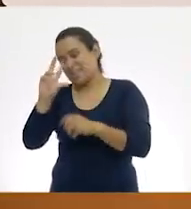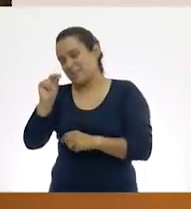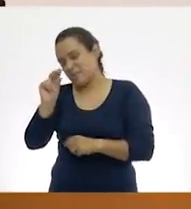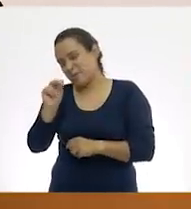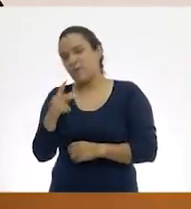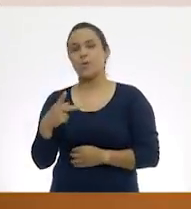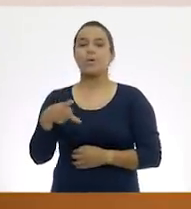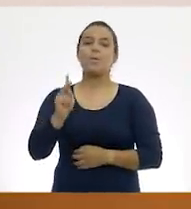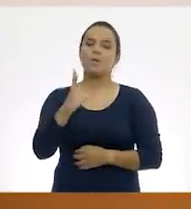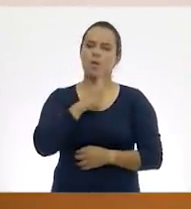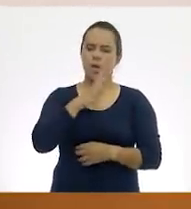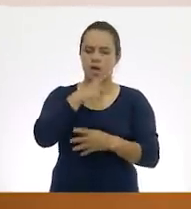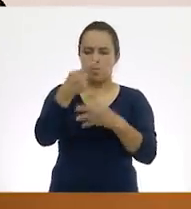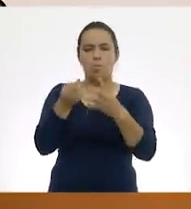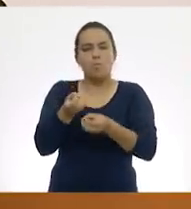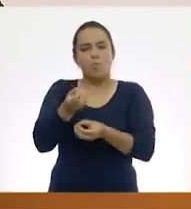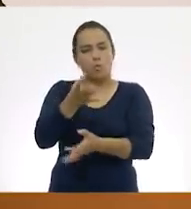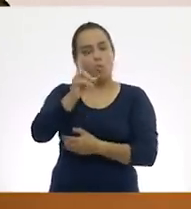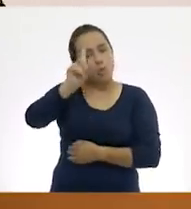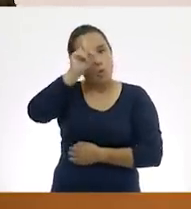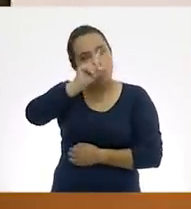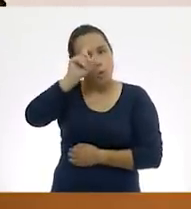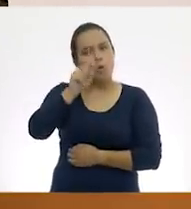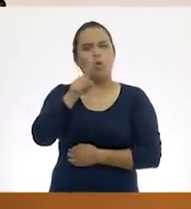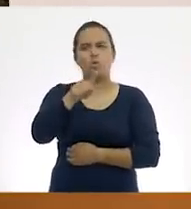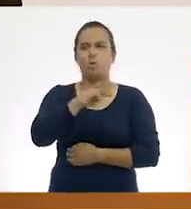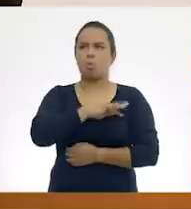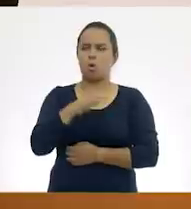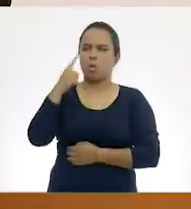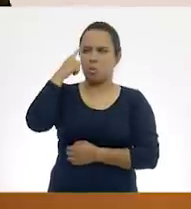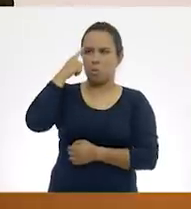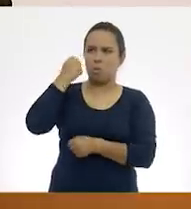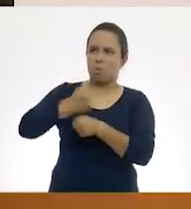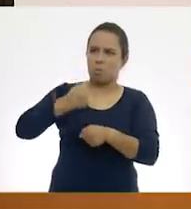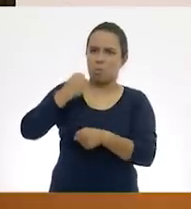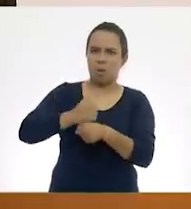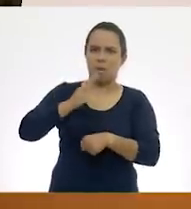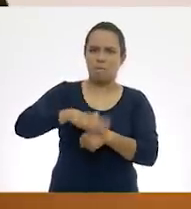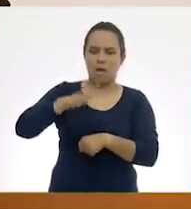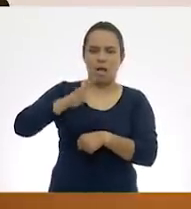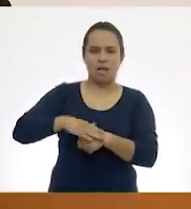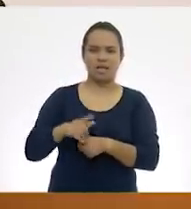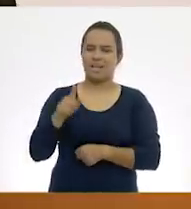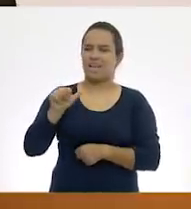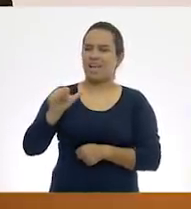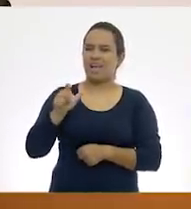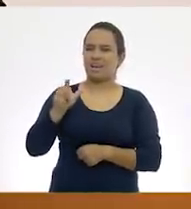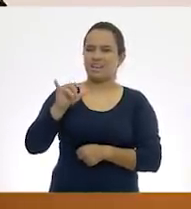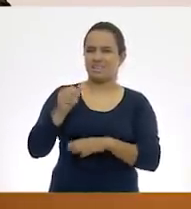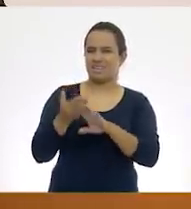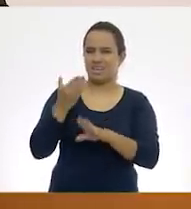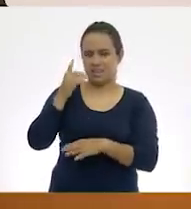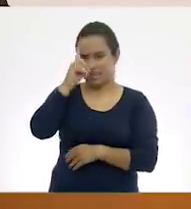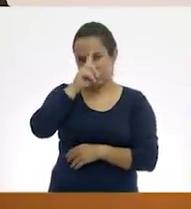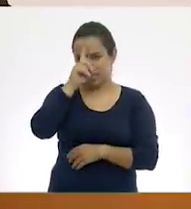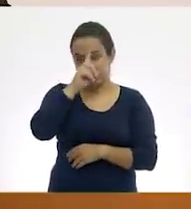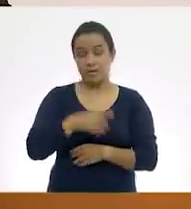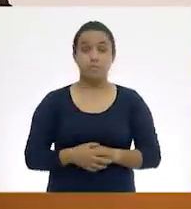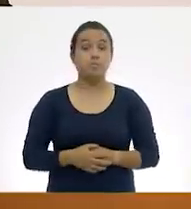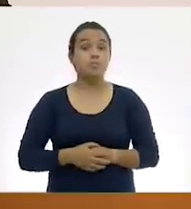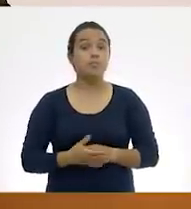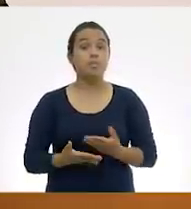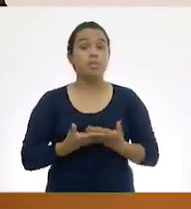ya vimos varias opciones en las que podemos ejercitar el cerebro, como lo que nos dijo Alexia, ¿no? Ujú. Muy bien.